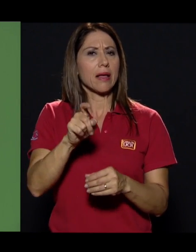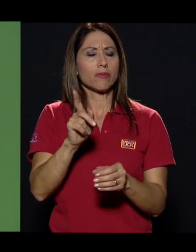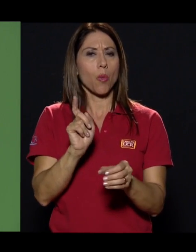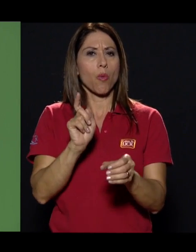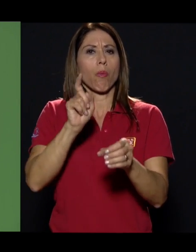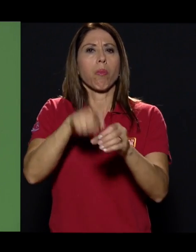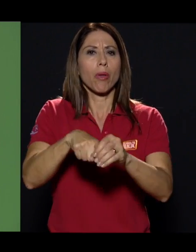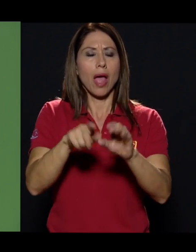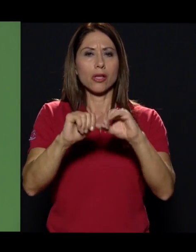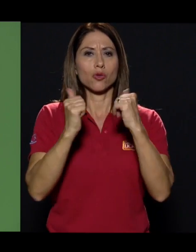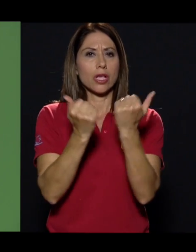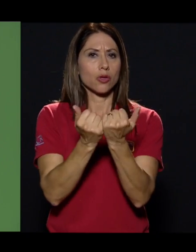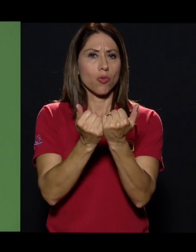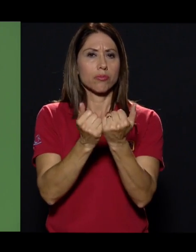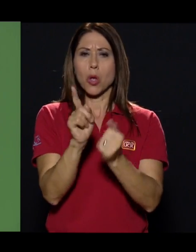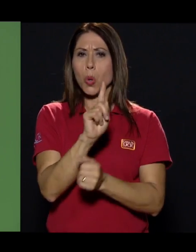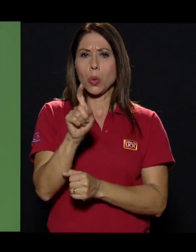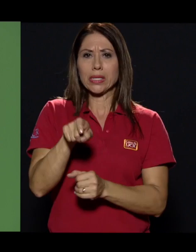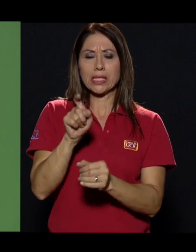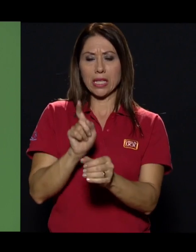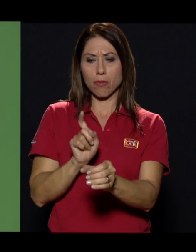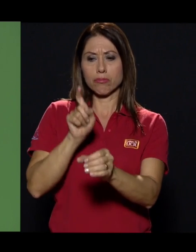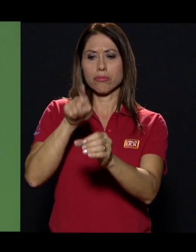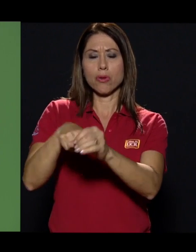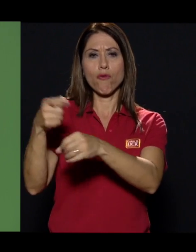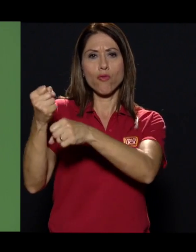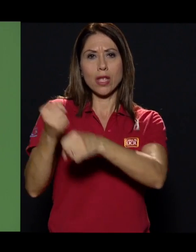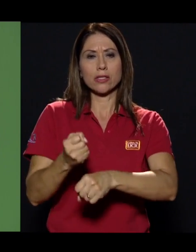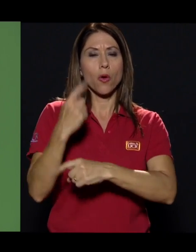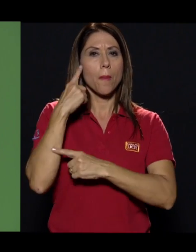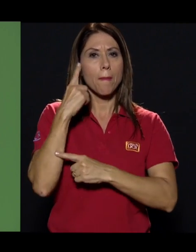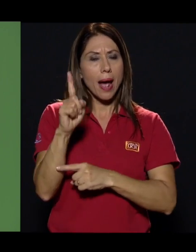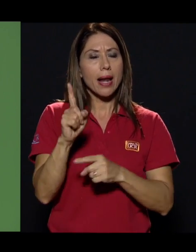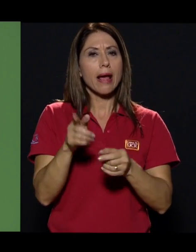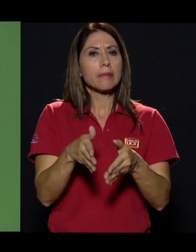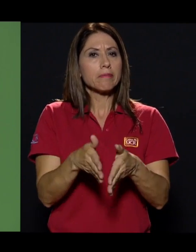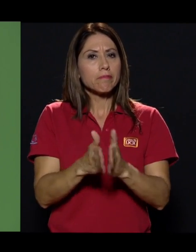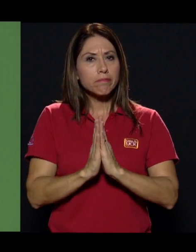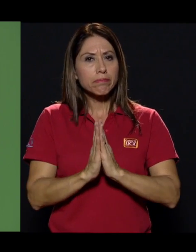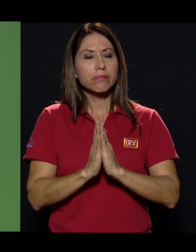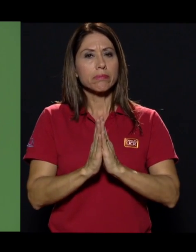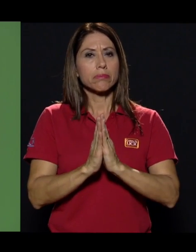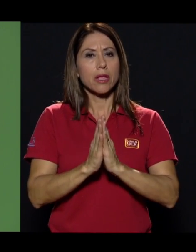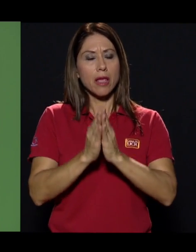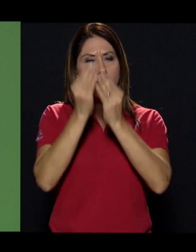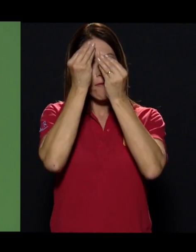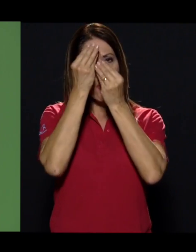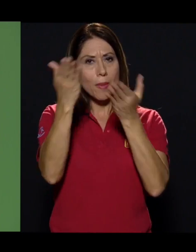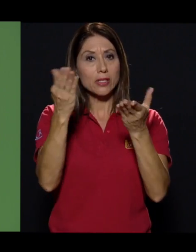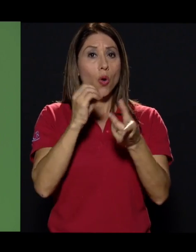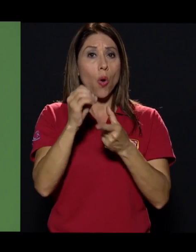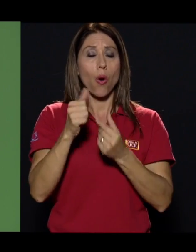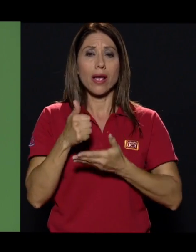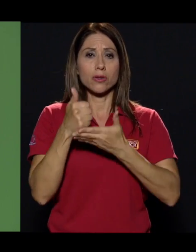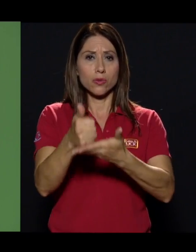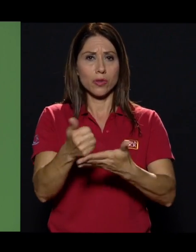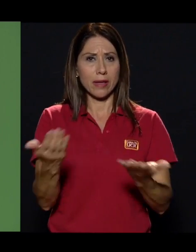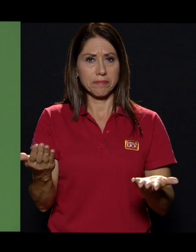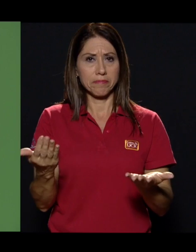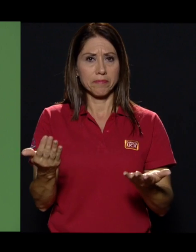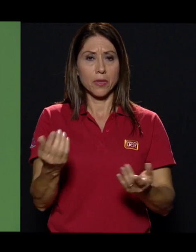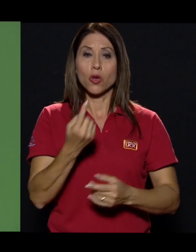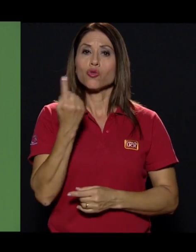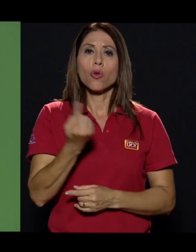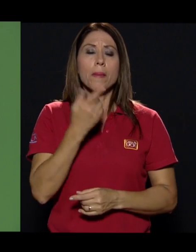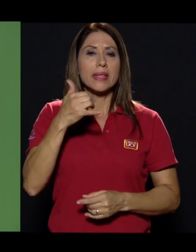una asociación o a una fundación para poder solicitar información o ayuda,